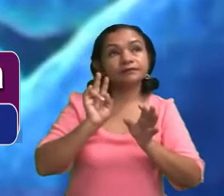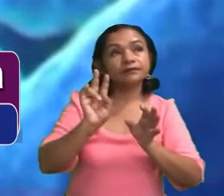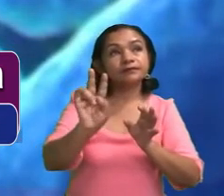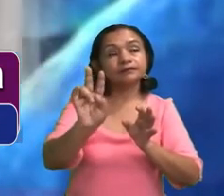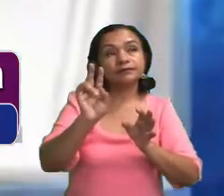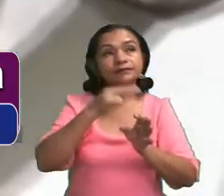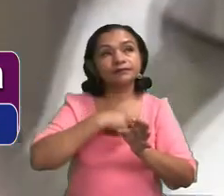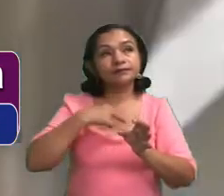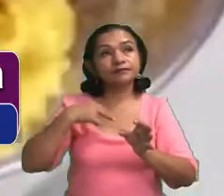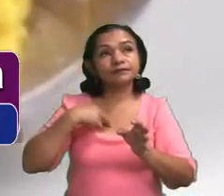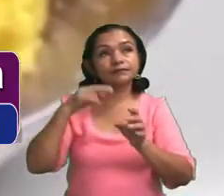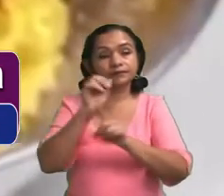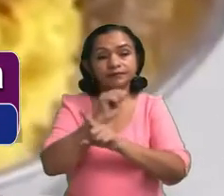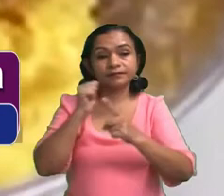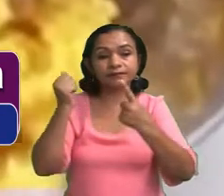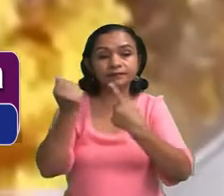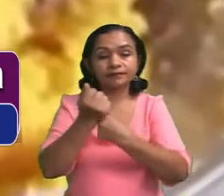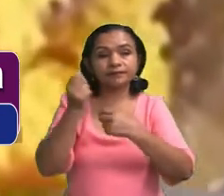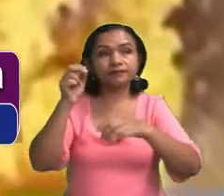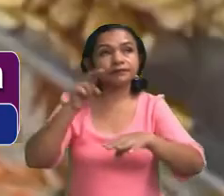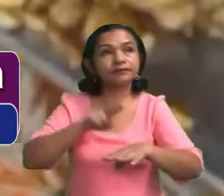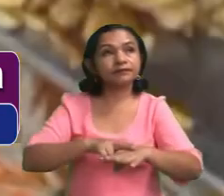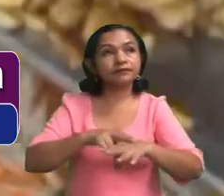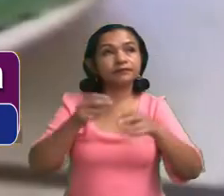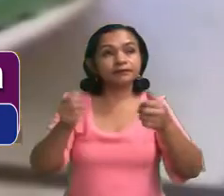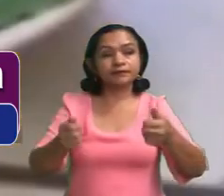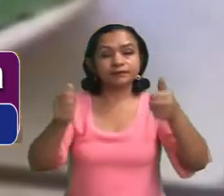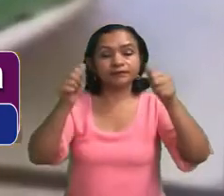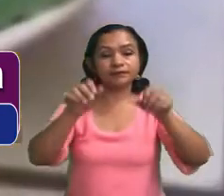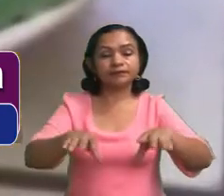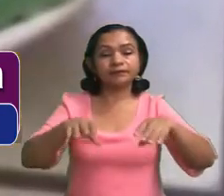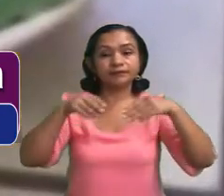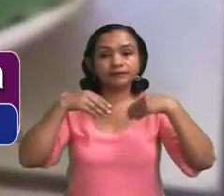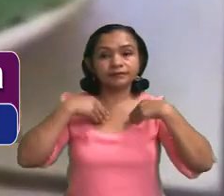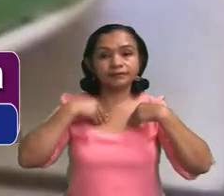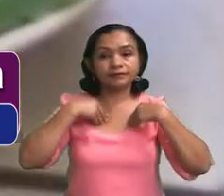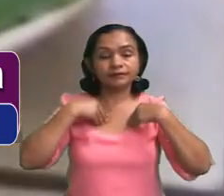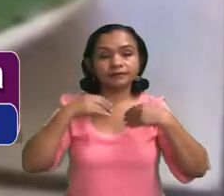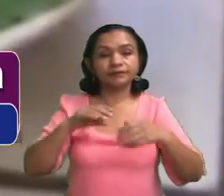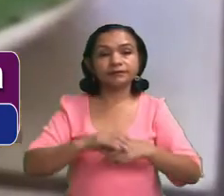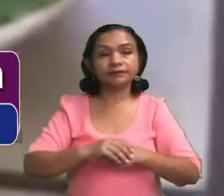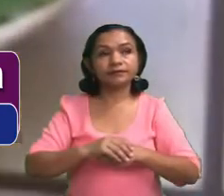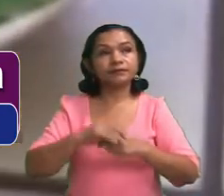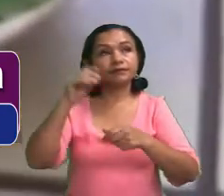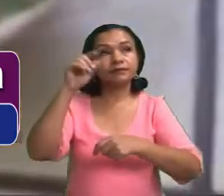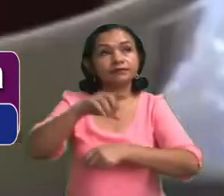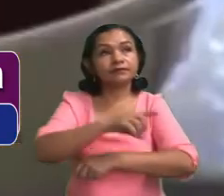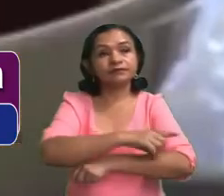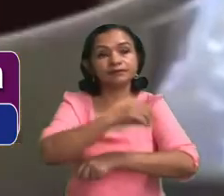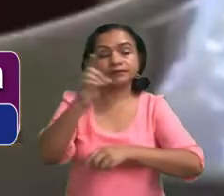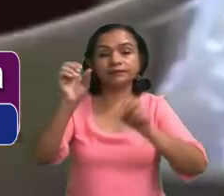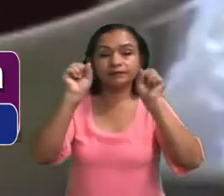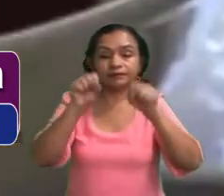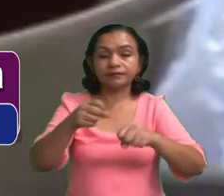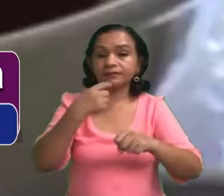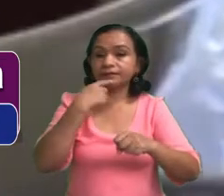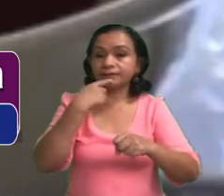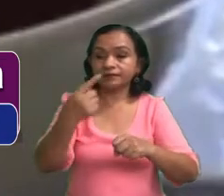el plenario de la Asamblea Nacional, fue aprobado de manera unánime. Y el día de hoy podemos decir que